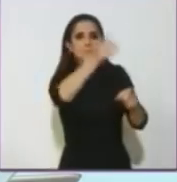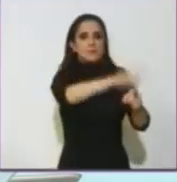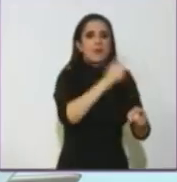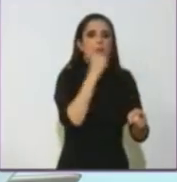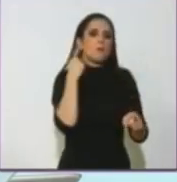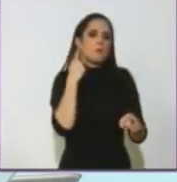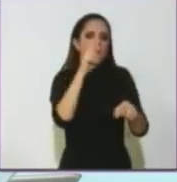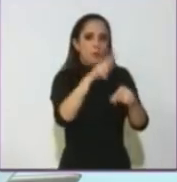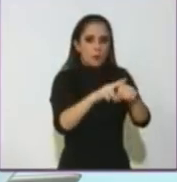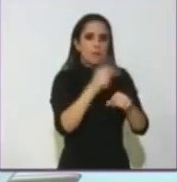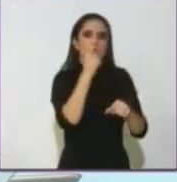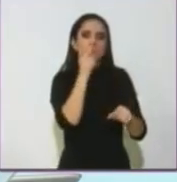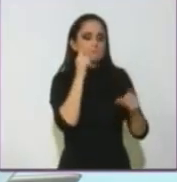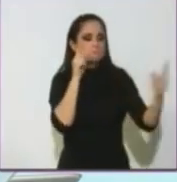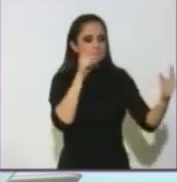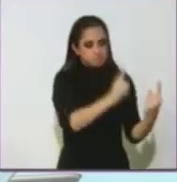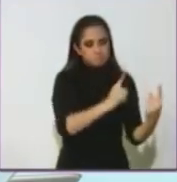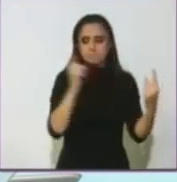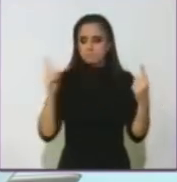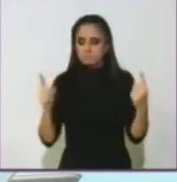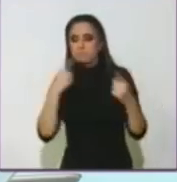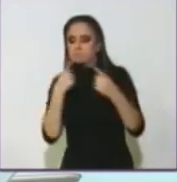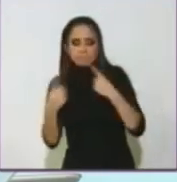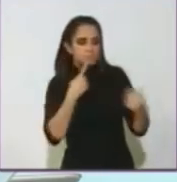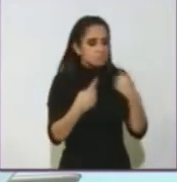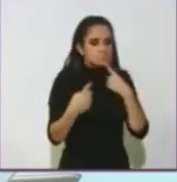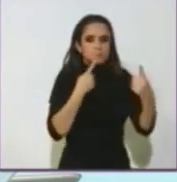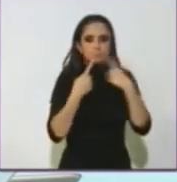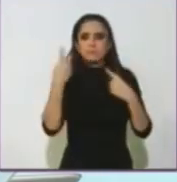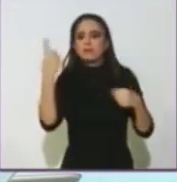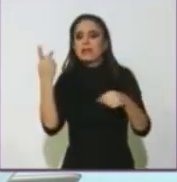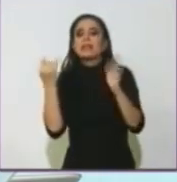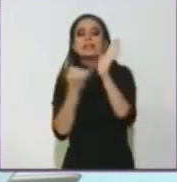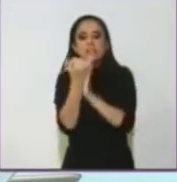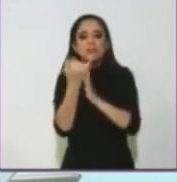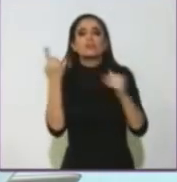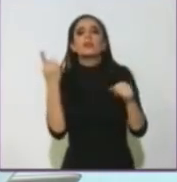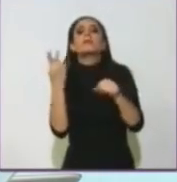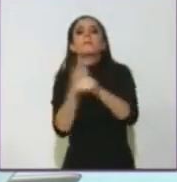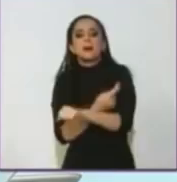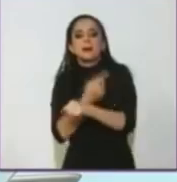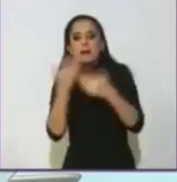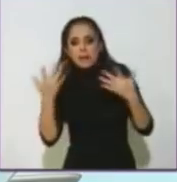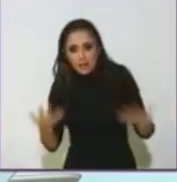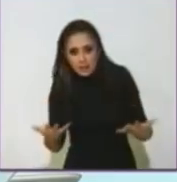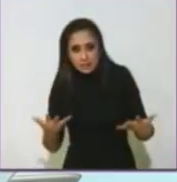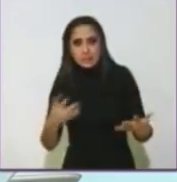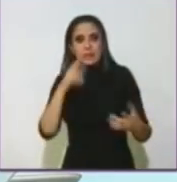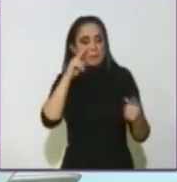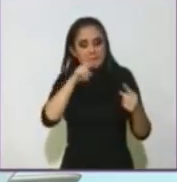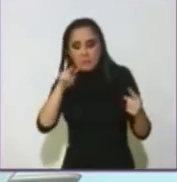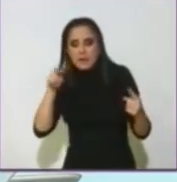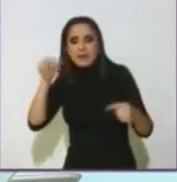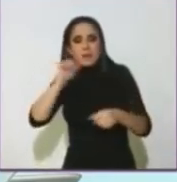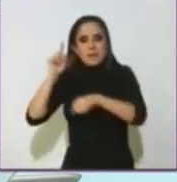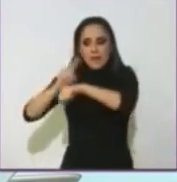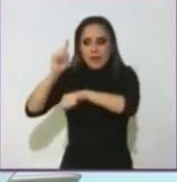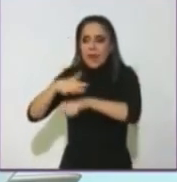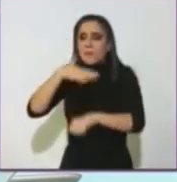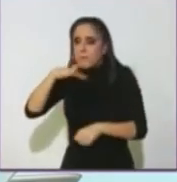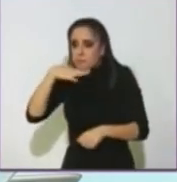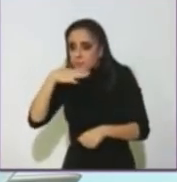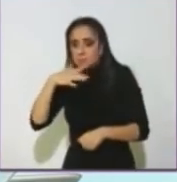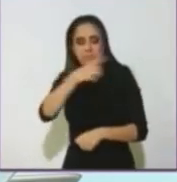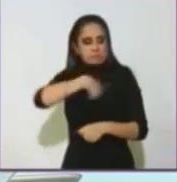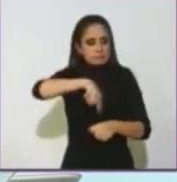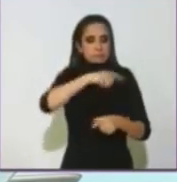de justicia y ahí vamos a tomar las decisiones de acuerdo a los índices de la inseguridad que se están viendo todos los días control central es